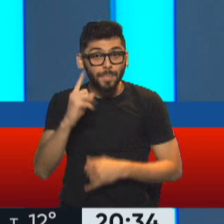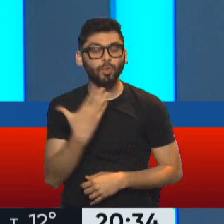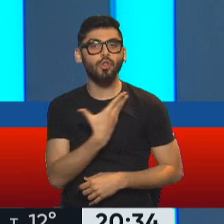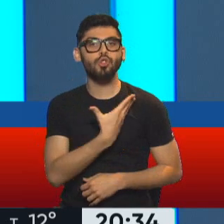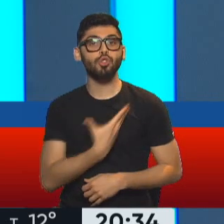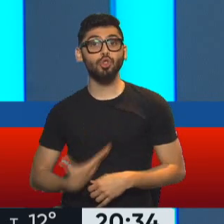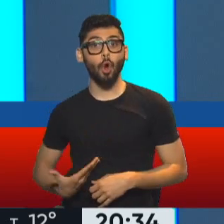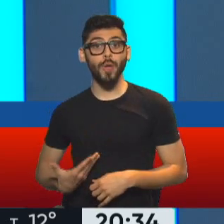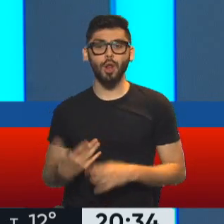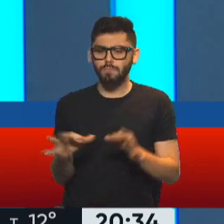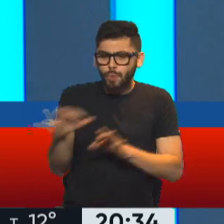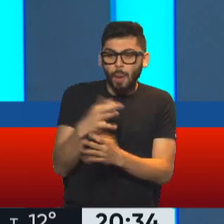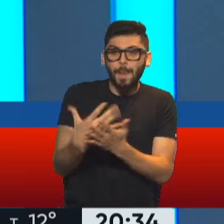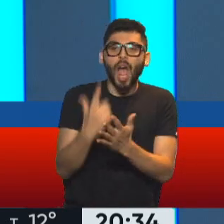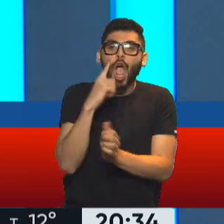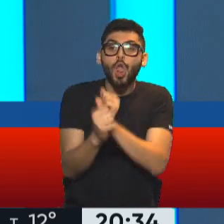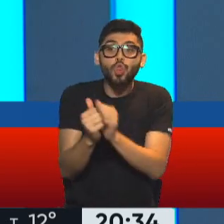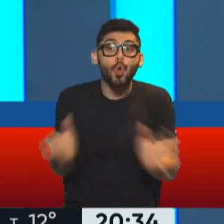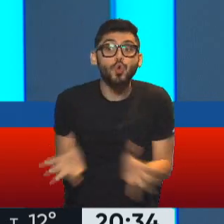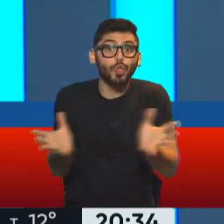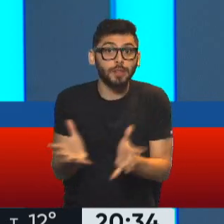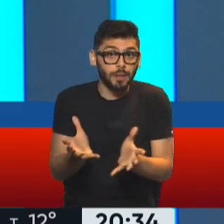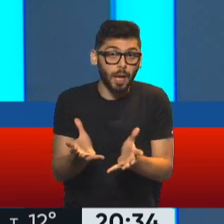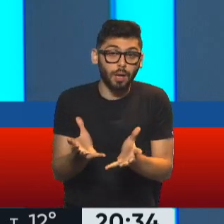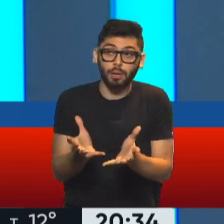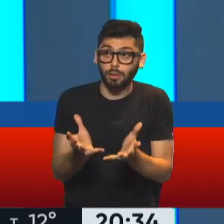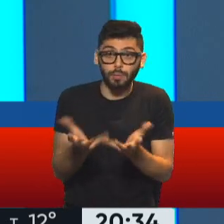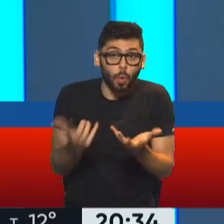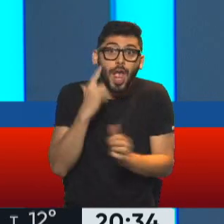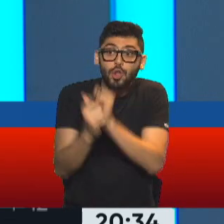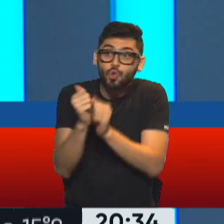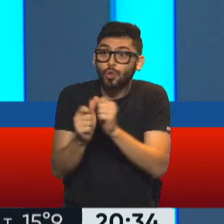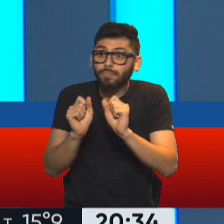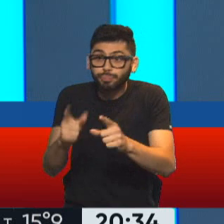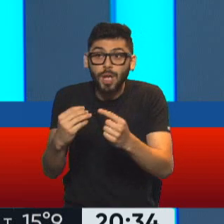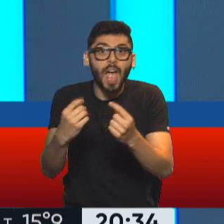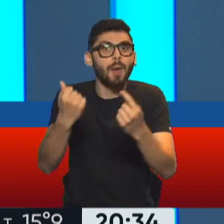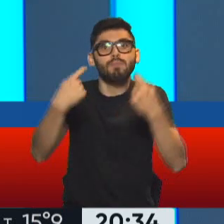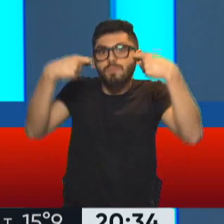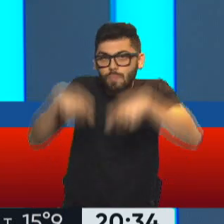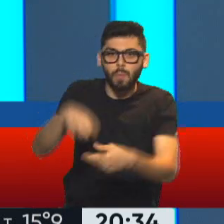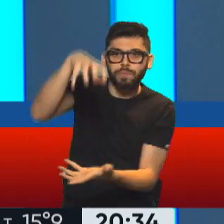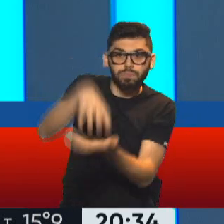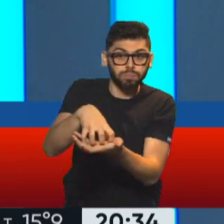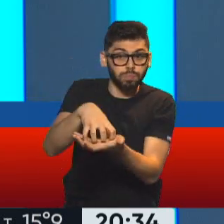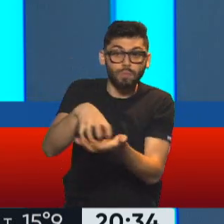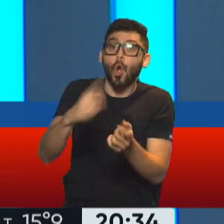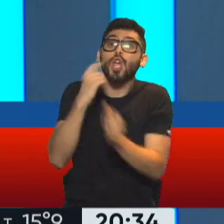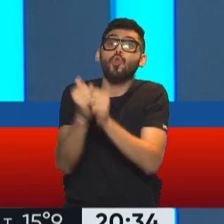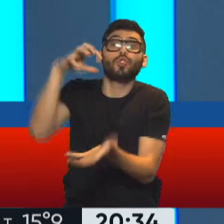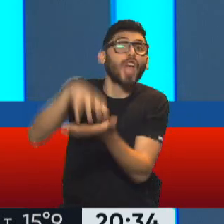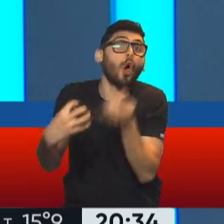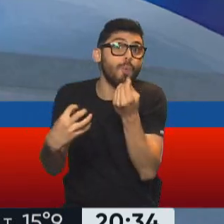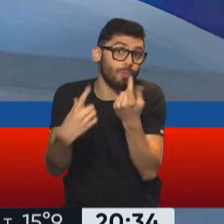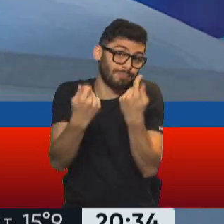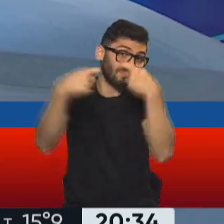de industrialización, y la industrialización, una de las características que tiene es inversión. No hay industria si no invertís. Sí,